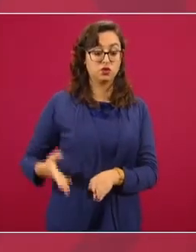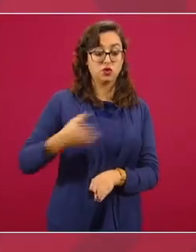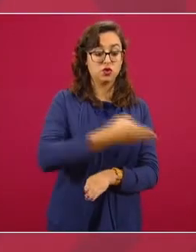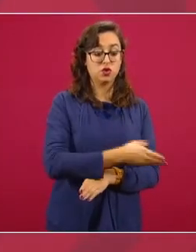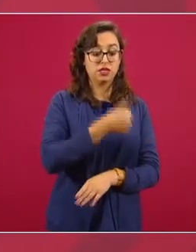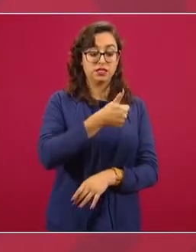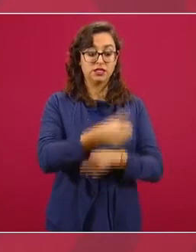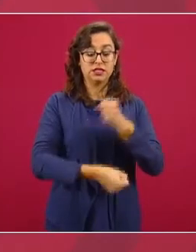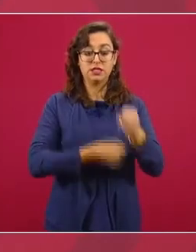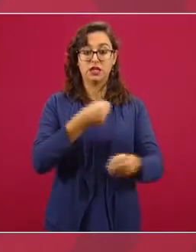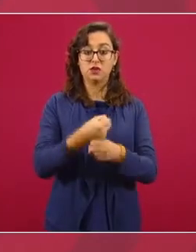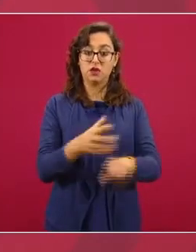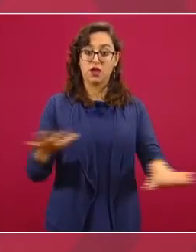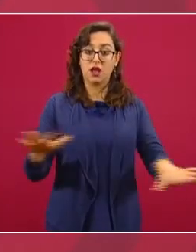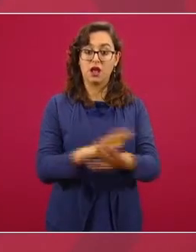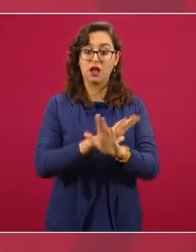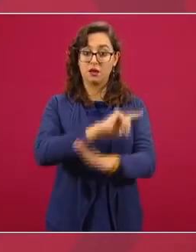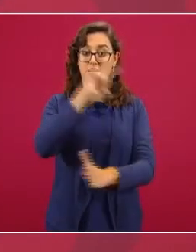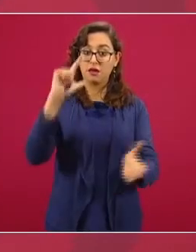llamada reforma fiscal.